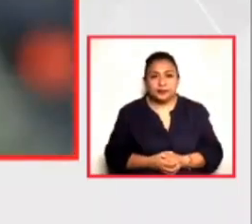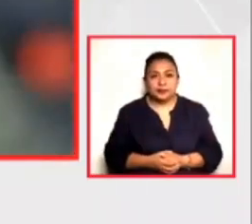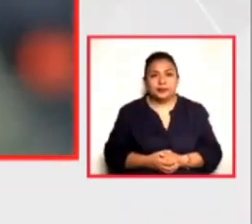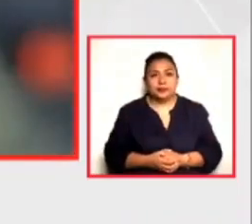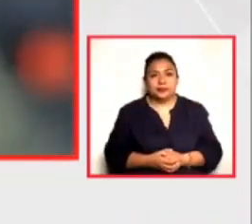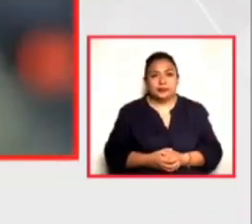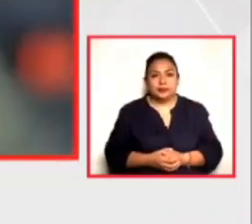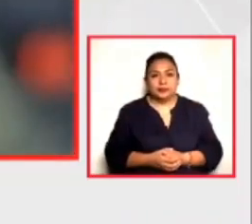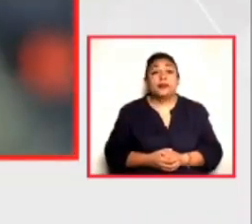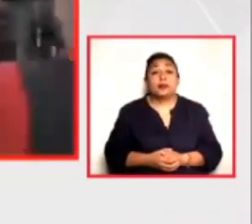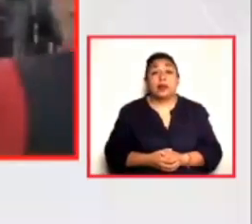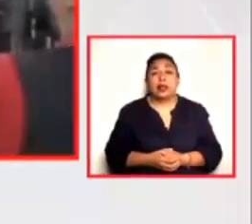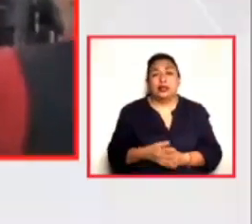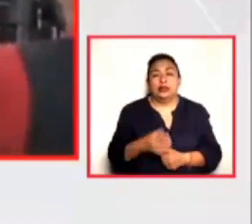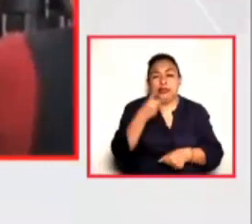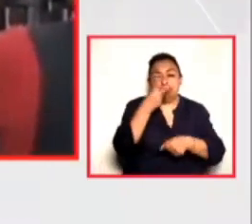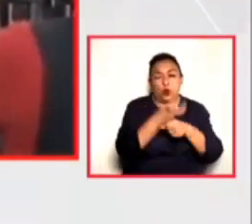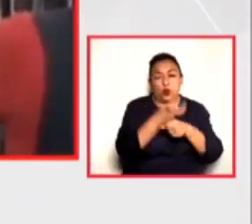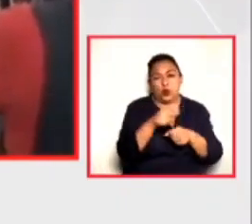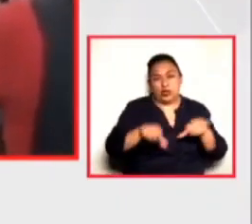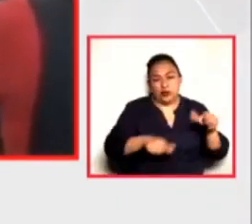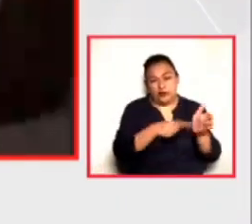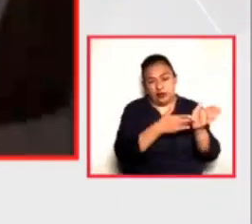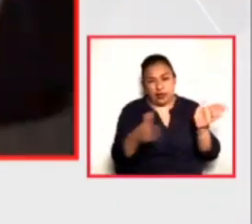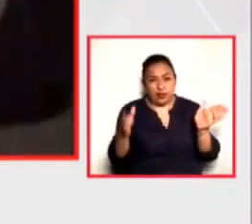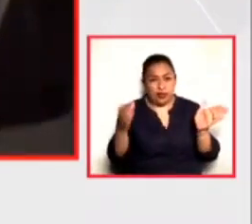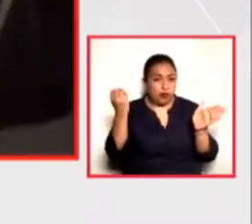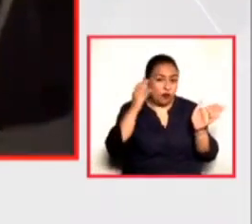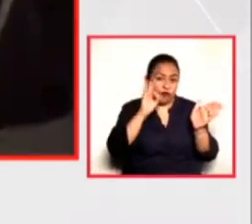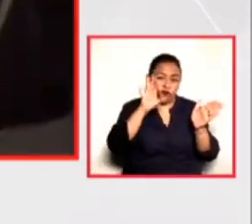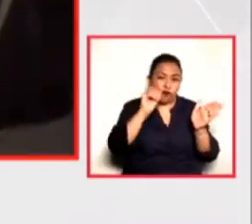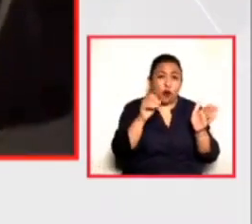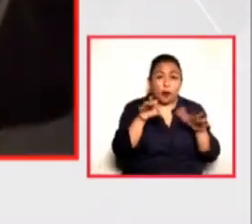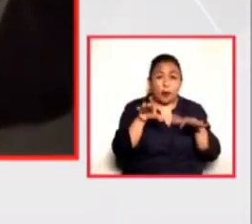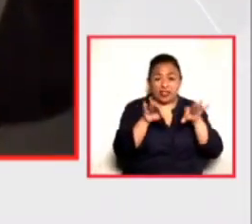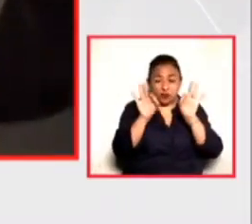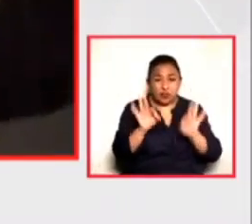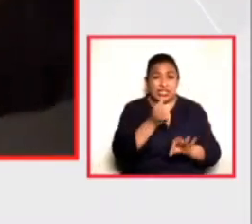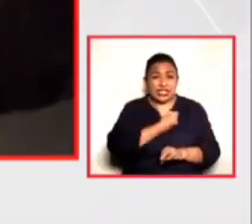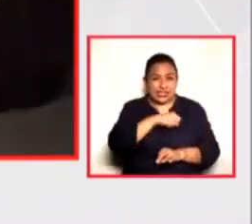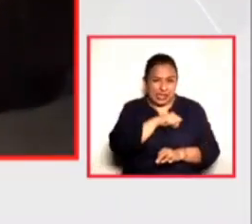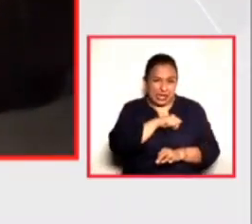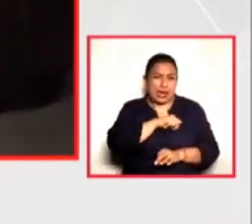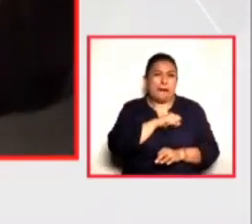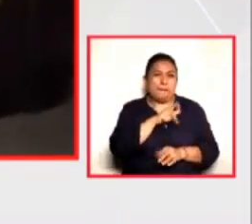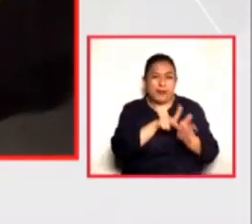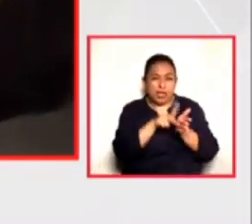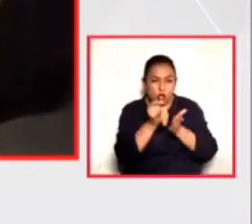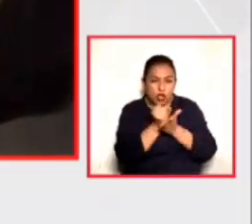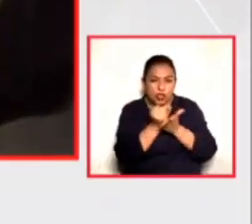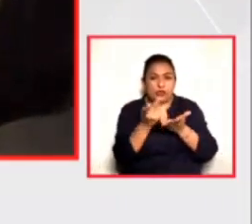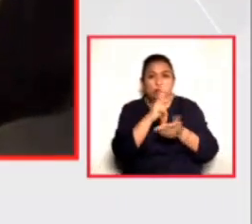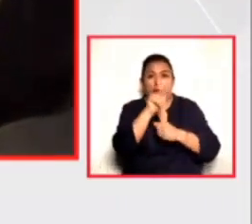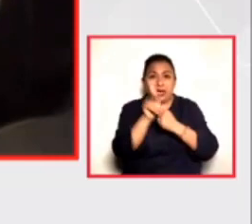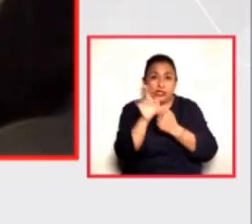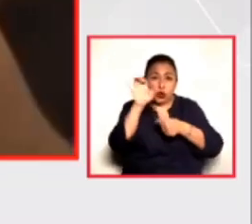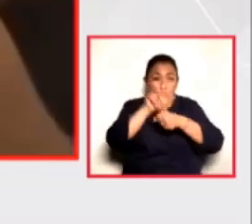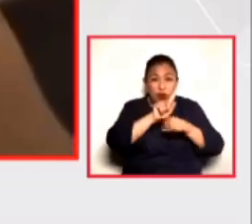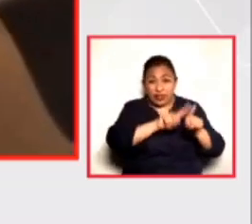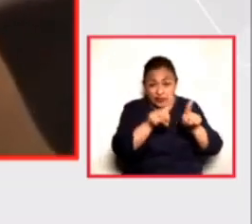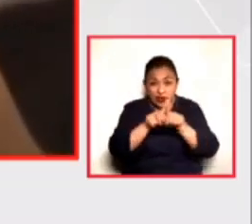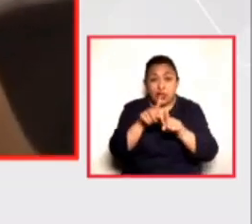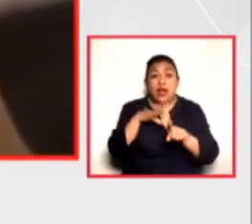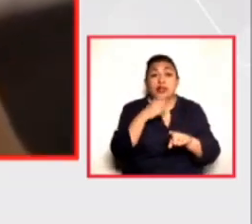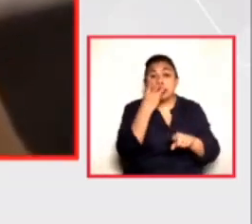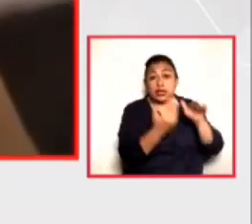Durante la segunda jornada del foro Prácticas Sanas del Periodismo en un País Pluricultural, se llevaron a cabo tres mesas. En la primera de